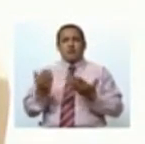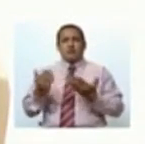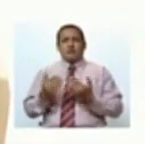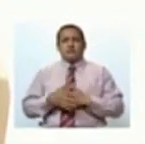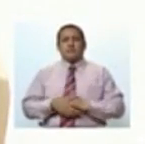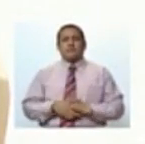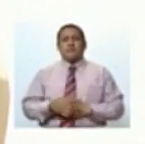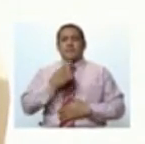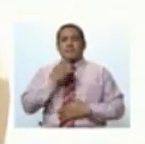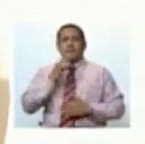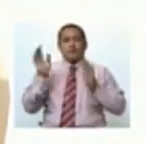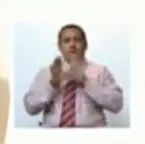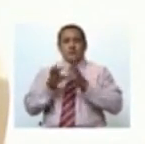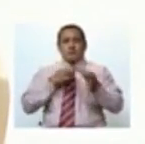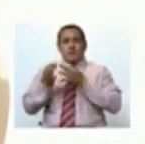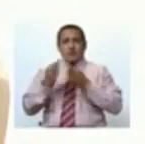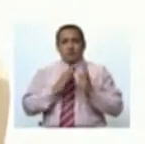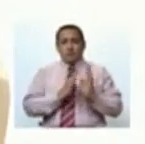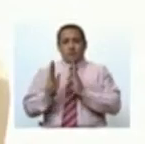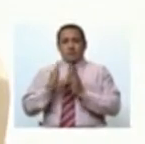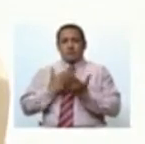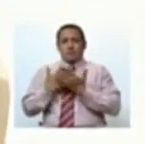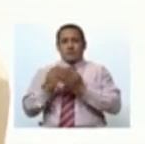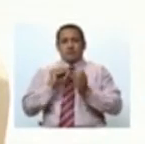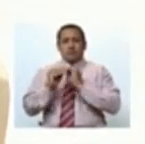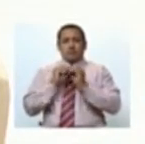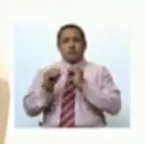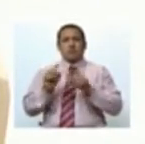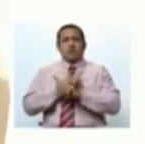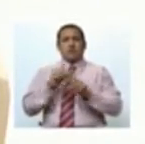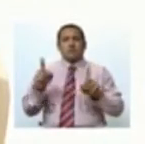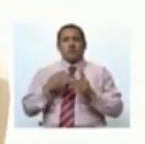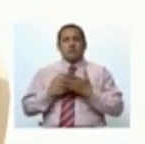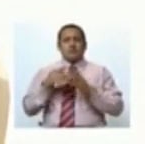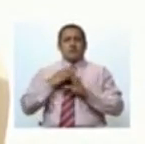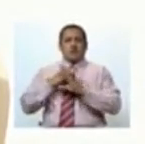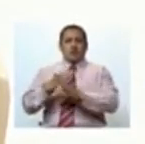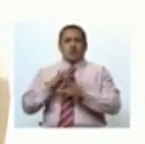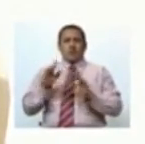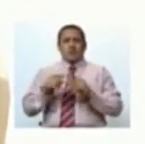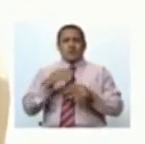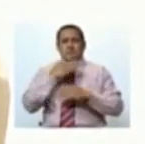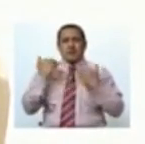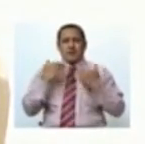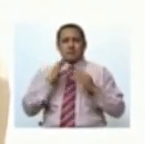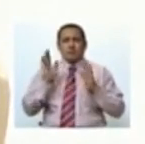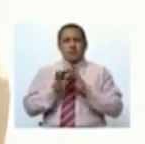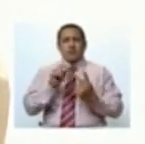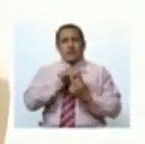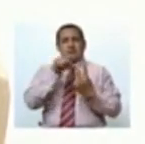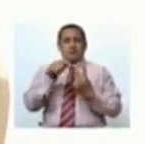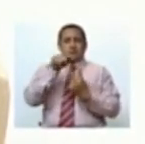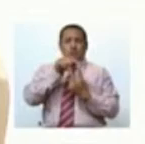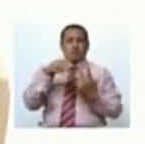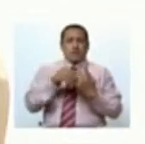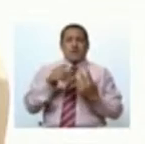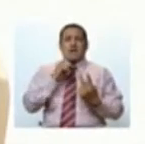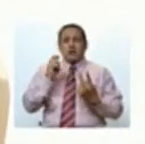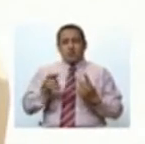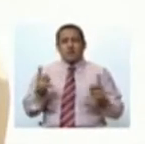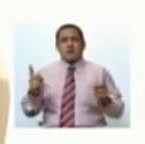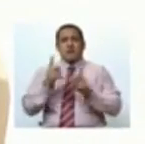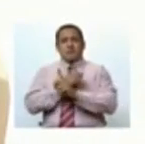caso, ¿no? Dice, bueno, se ha afectado el principio de congruencia porque no se alegó el perjuicio al cónyuge, el